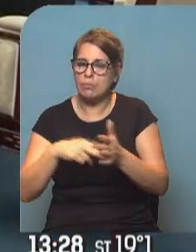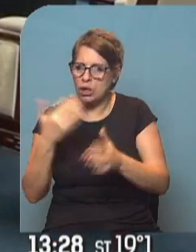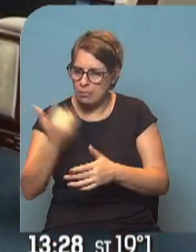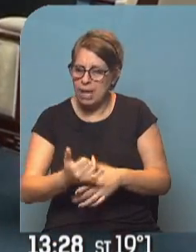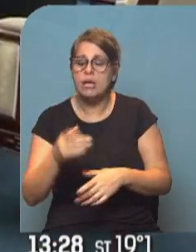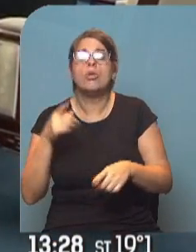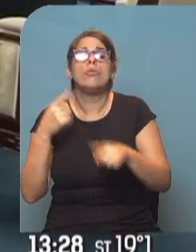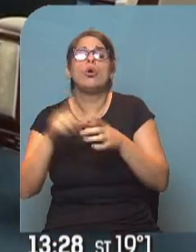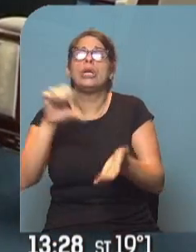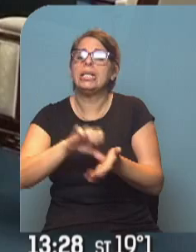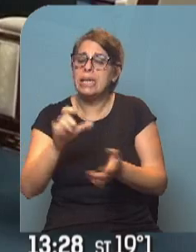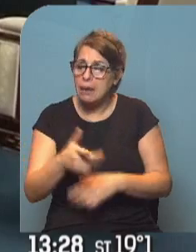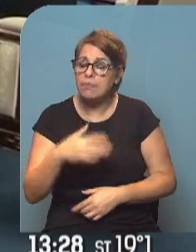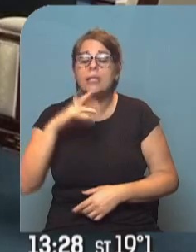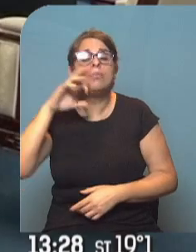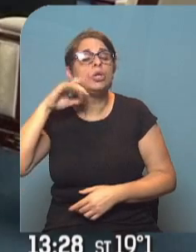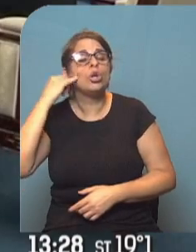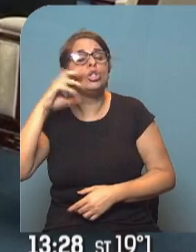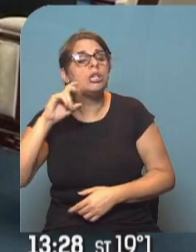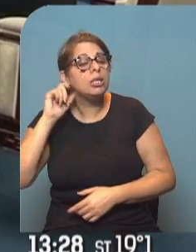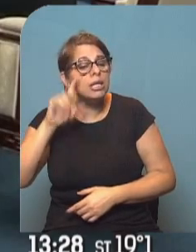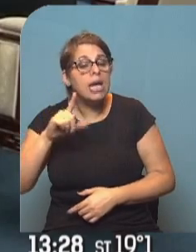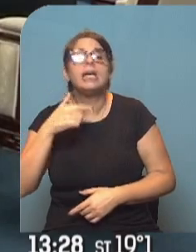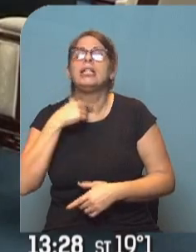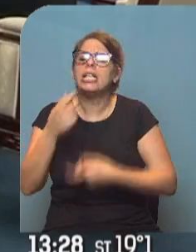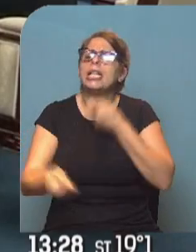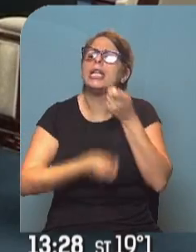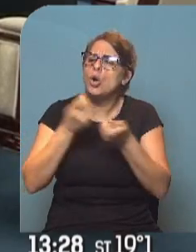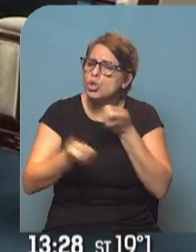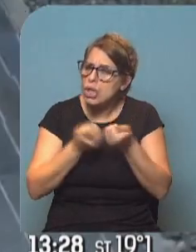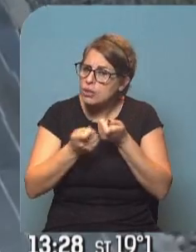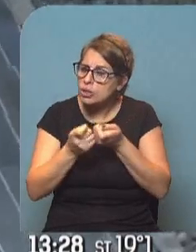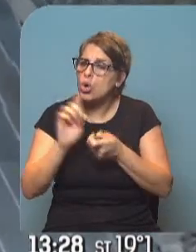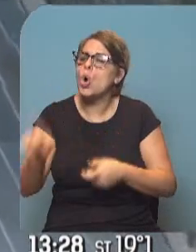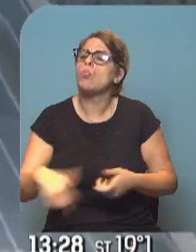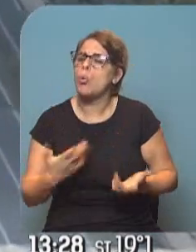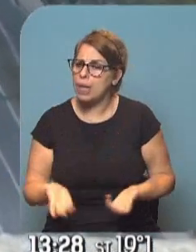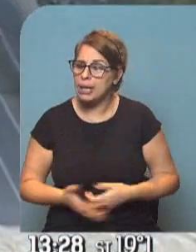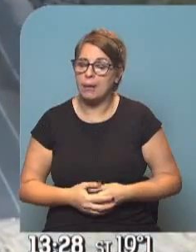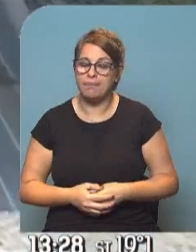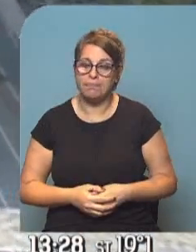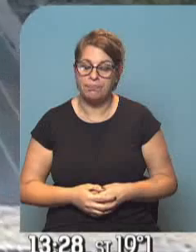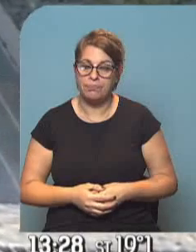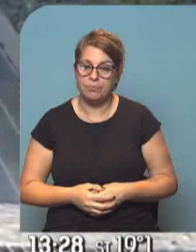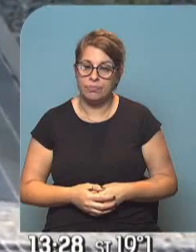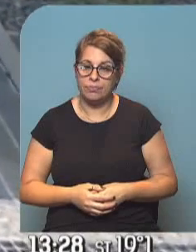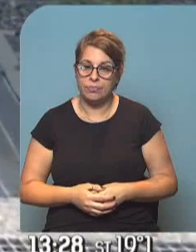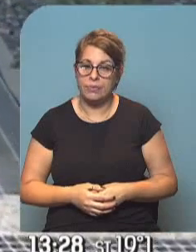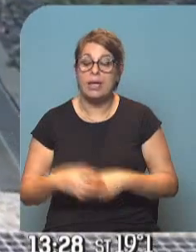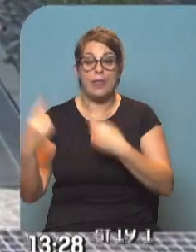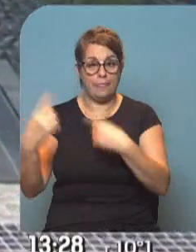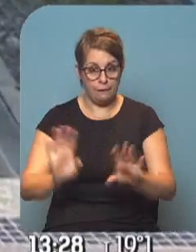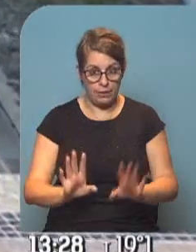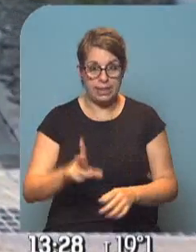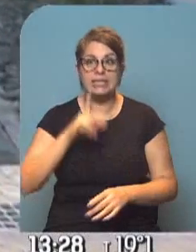Irán, la posibilidad de Pyongyang de forzar una negociación se debe exclusivamente a que, a diferencia